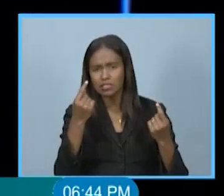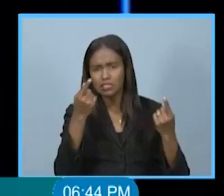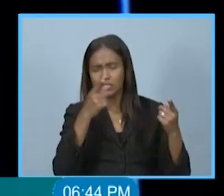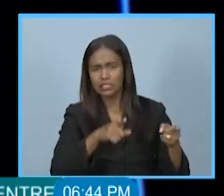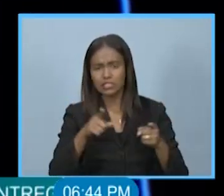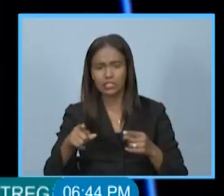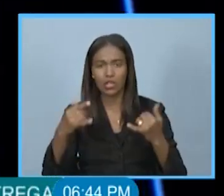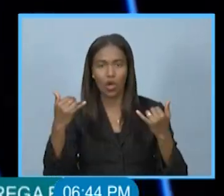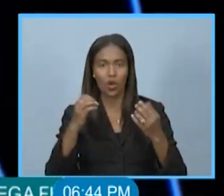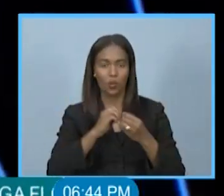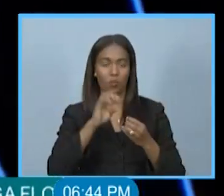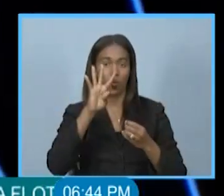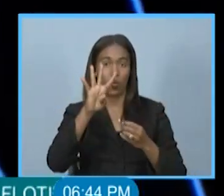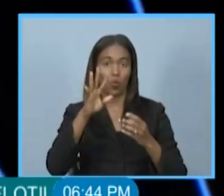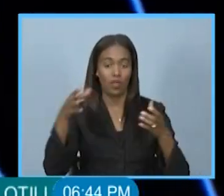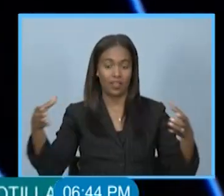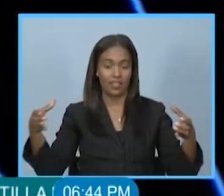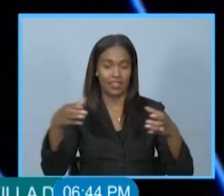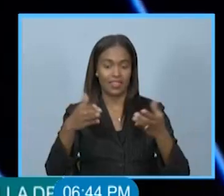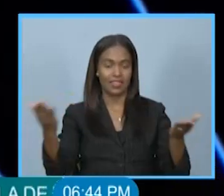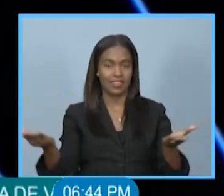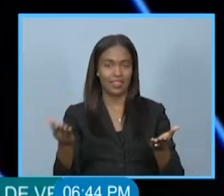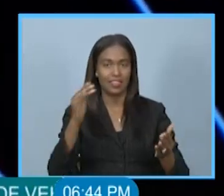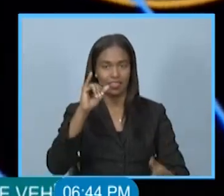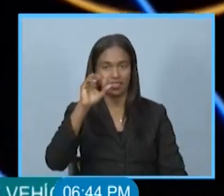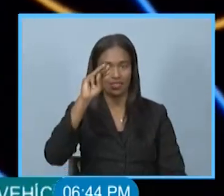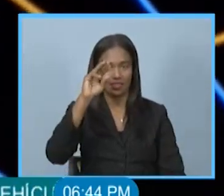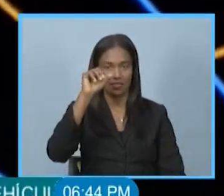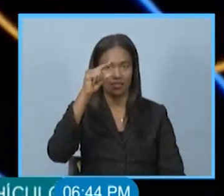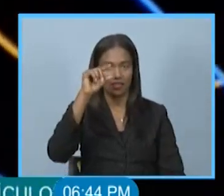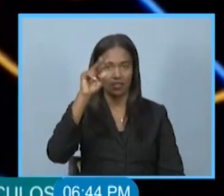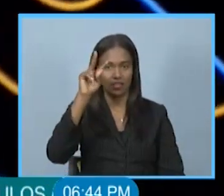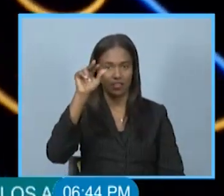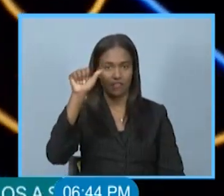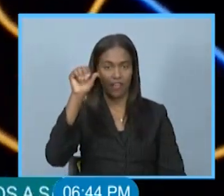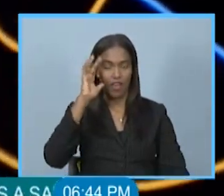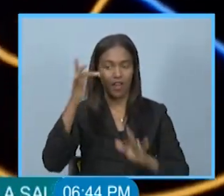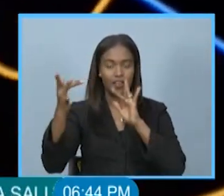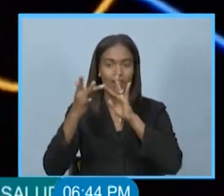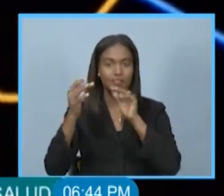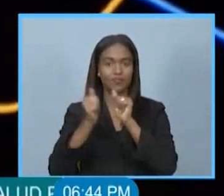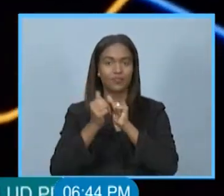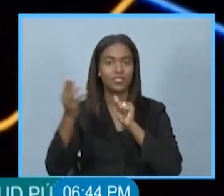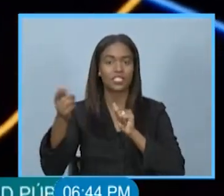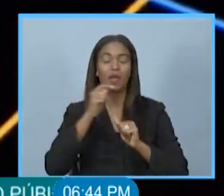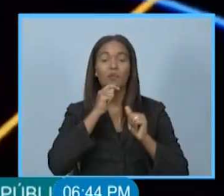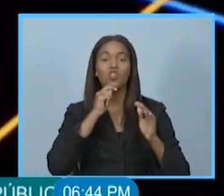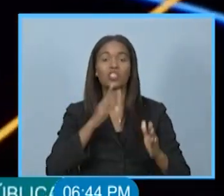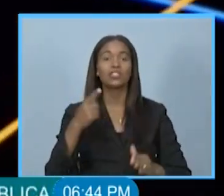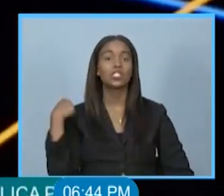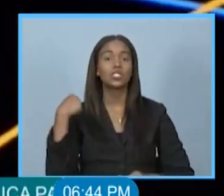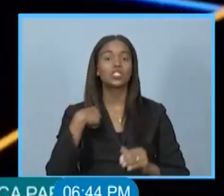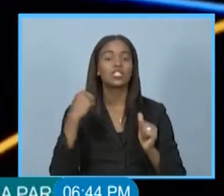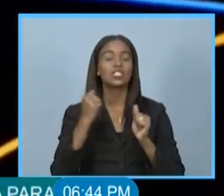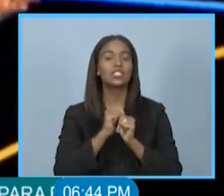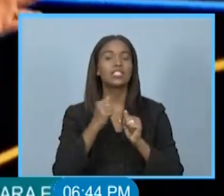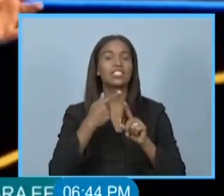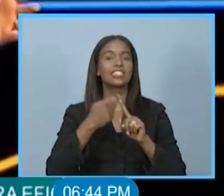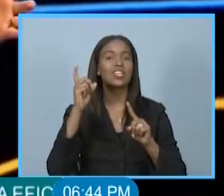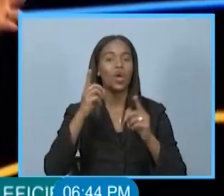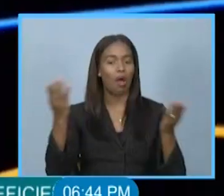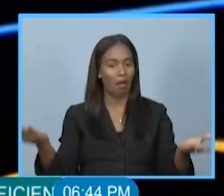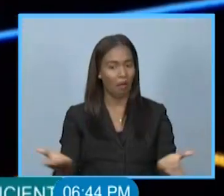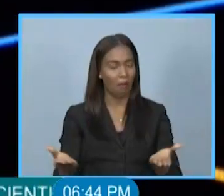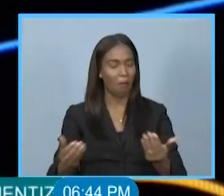el marco de esta cuarta edición de imaginativa Así que yo voy a hacer contacto con una de nuestras periodistas que está en vivo pero aquí